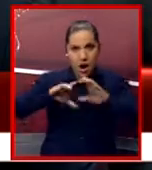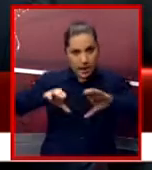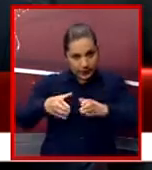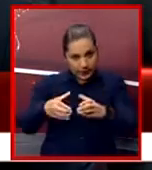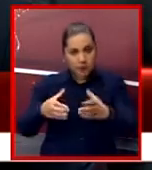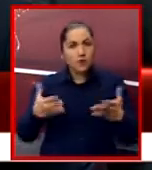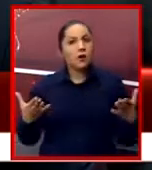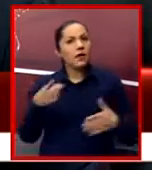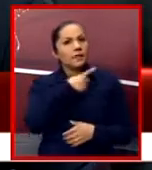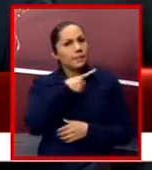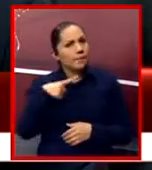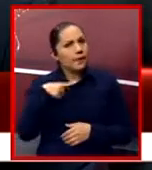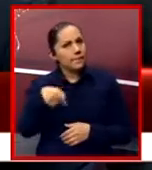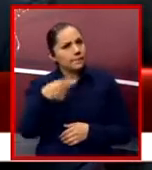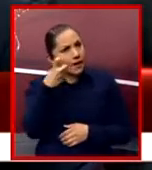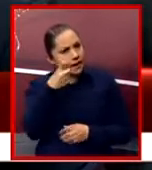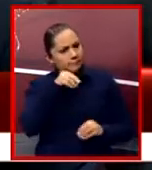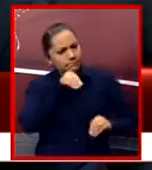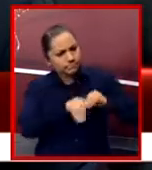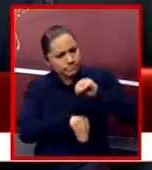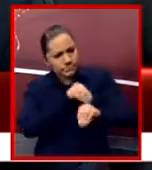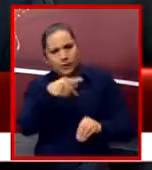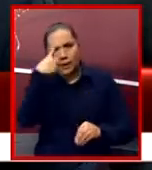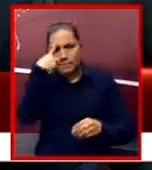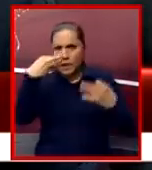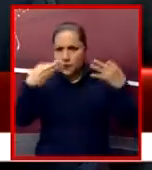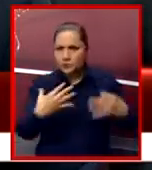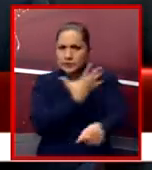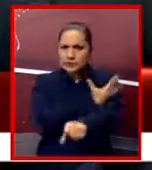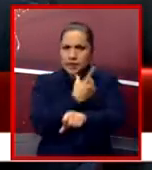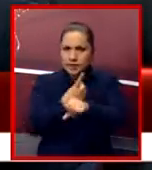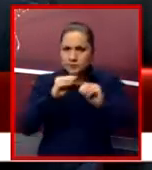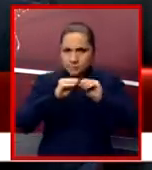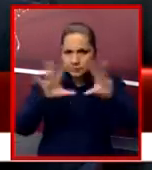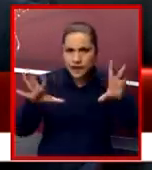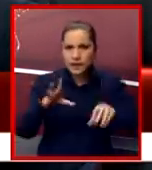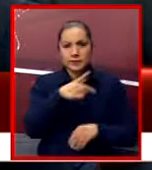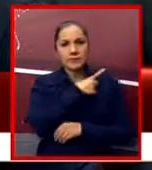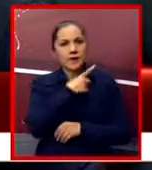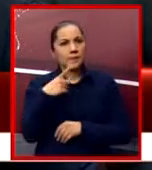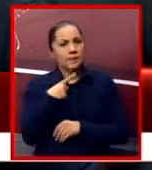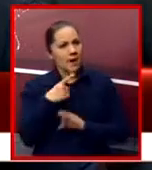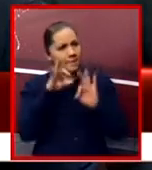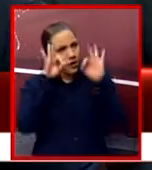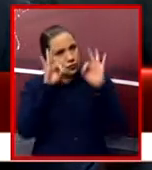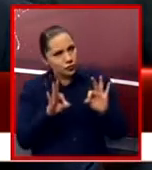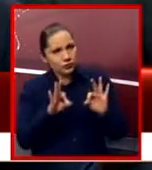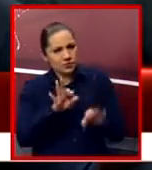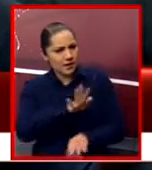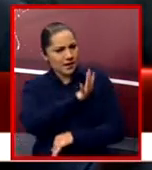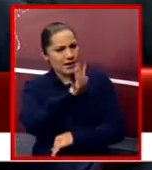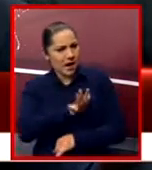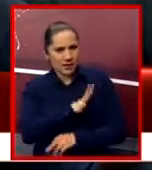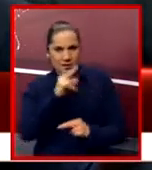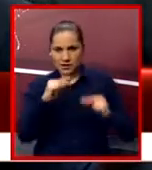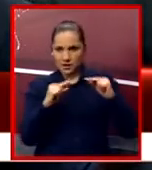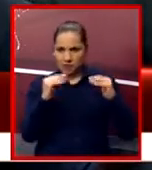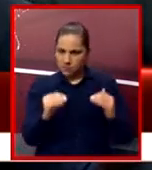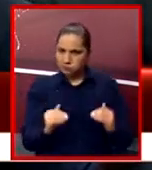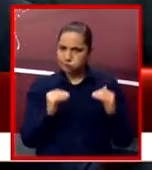con transparencia, con calidad, con asertividad, con humanismo,